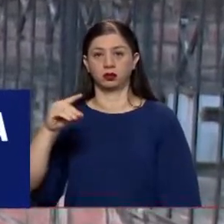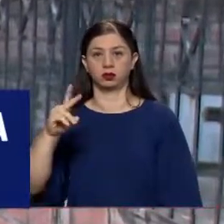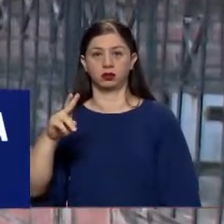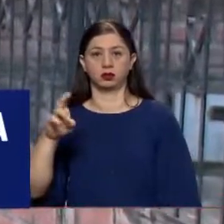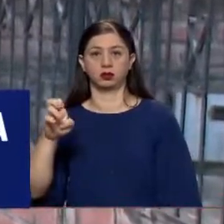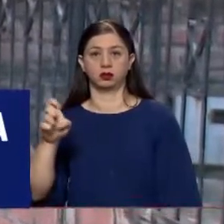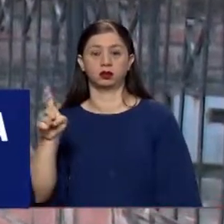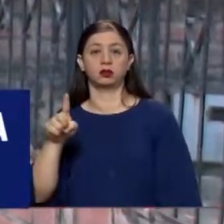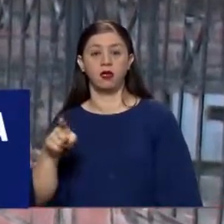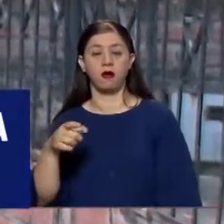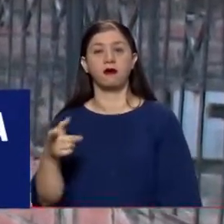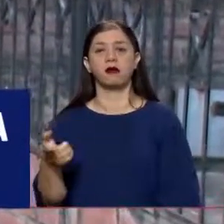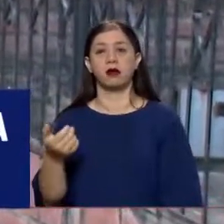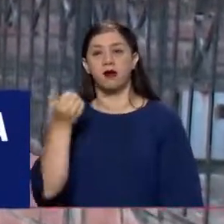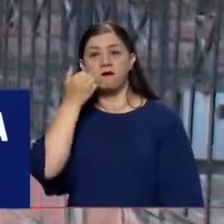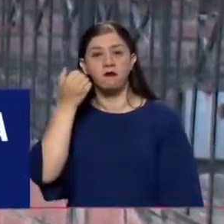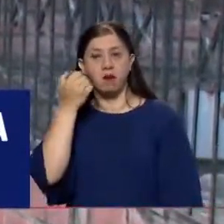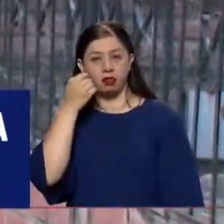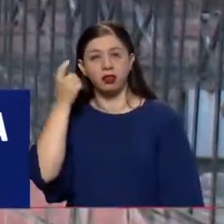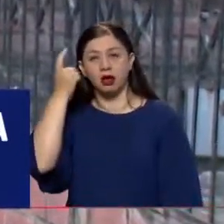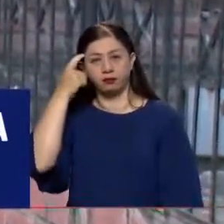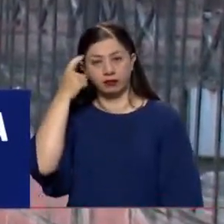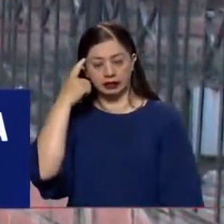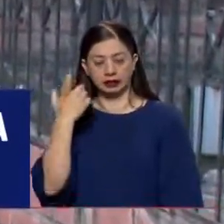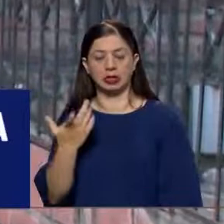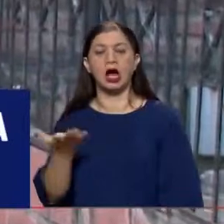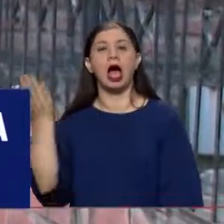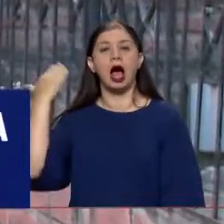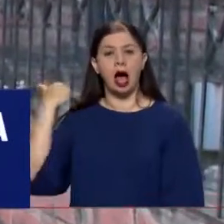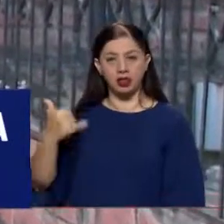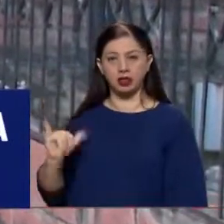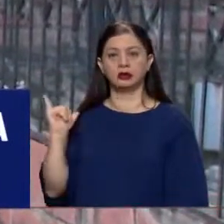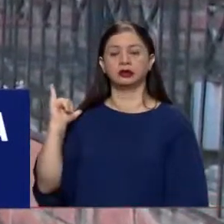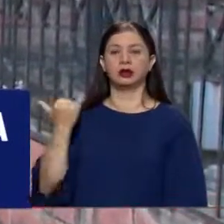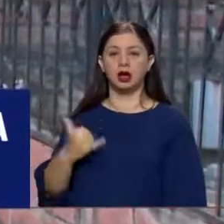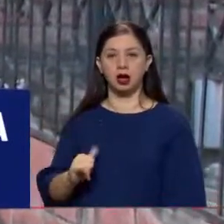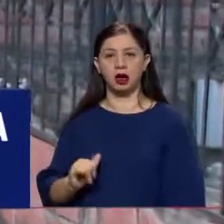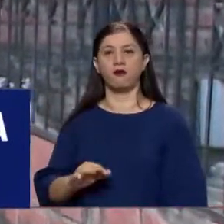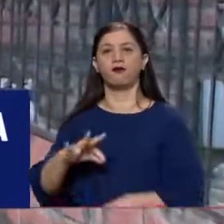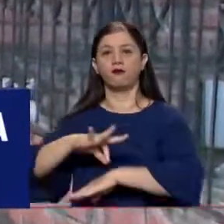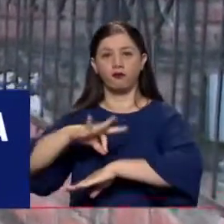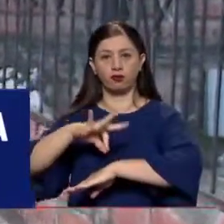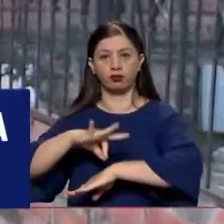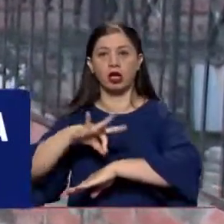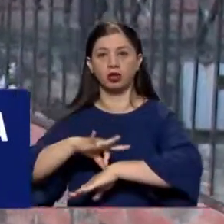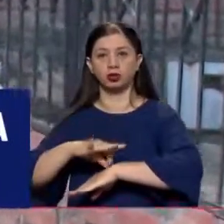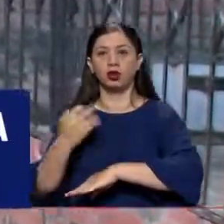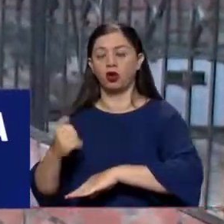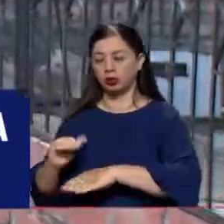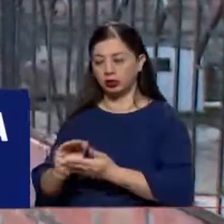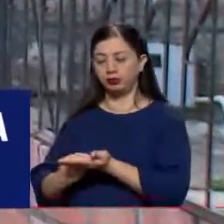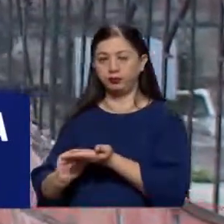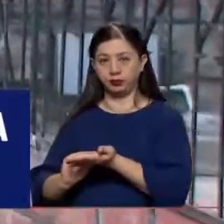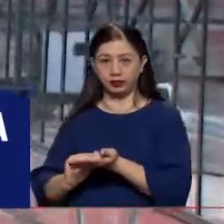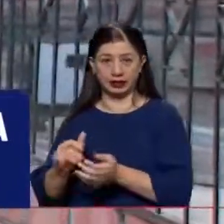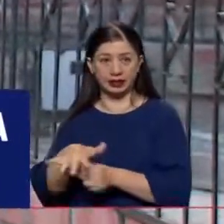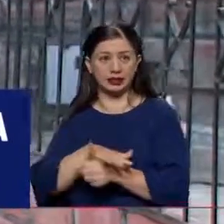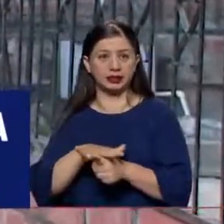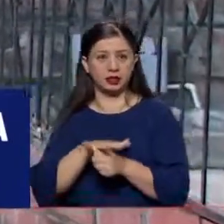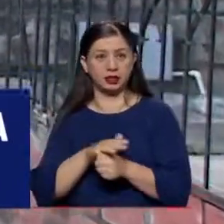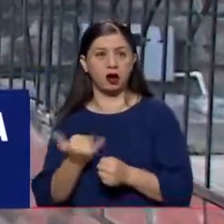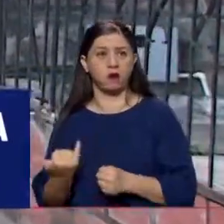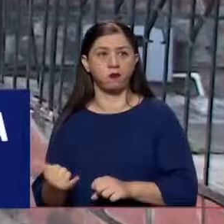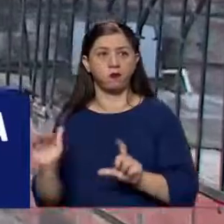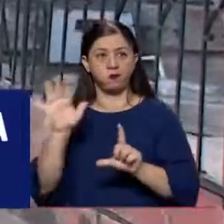algún tipo de enfermedades mentales. Fue tratado con anterioridad en varias fundaciones. Este caso, que ustedes están viendo en